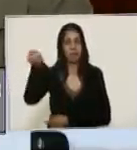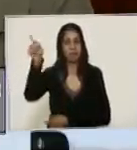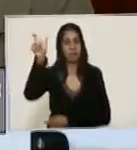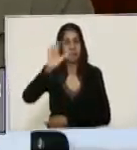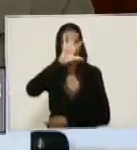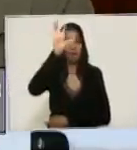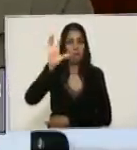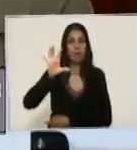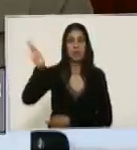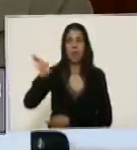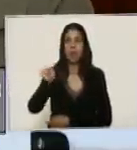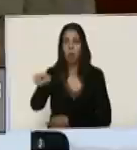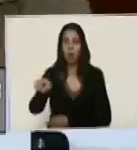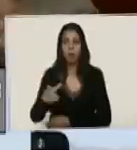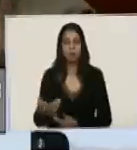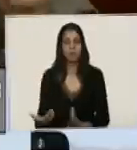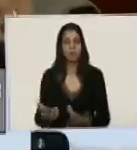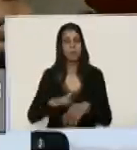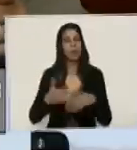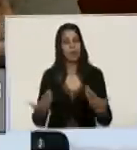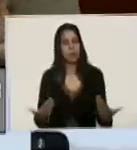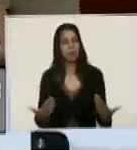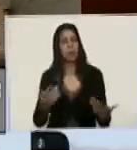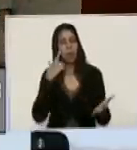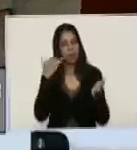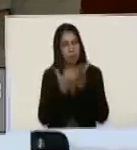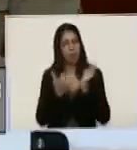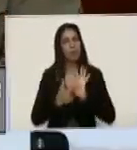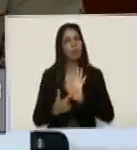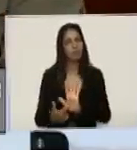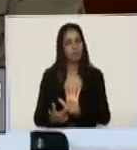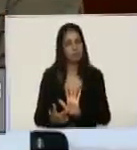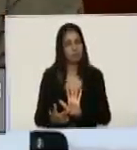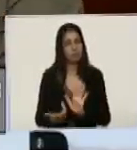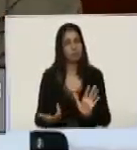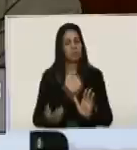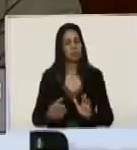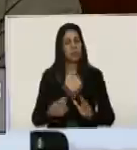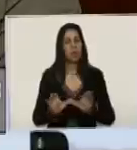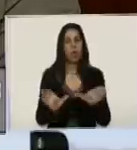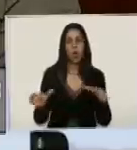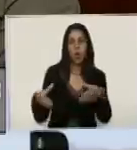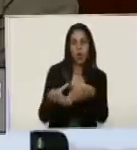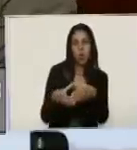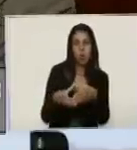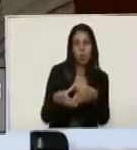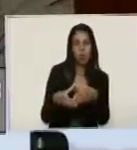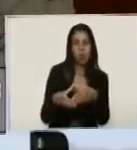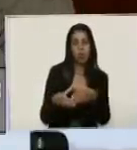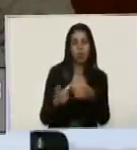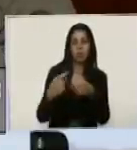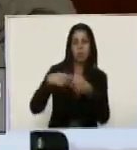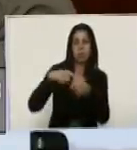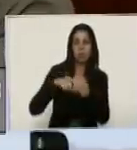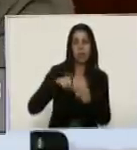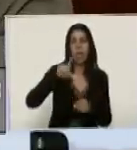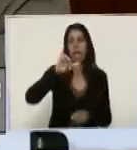países. Porque hay que poner en evidencia al grupo de Grima.